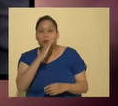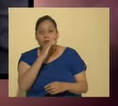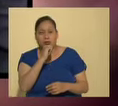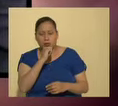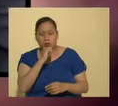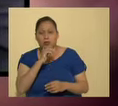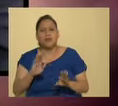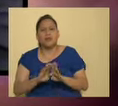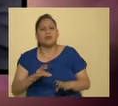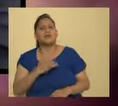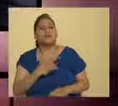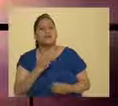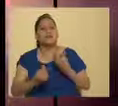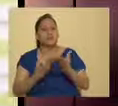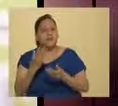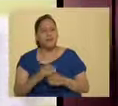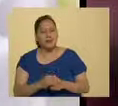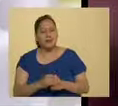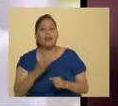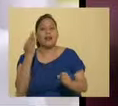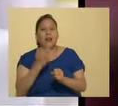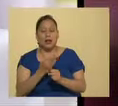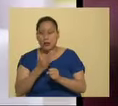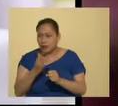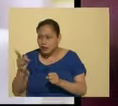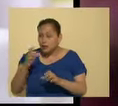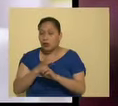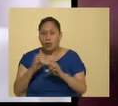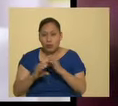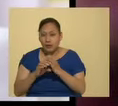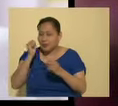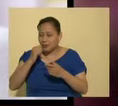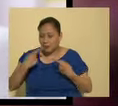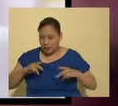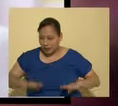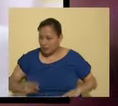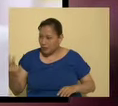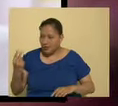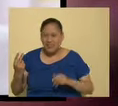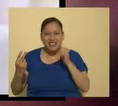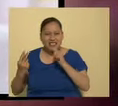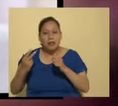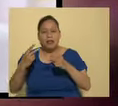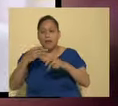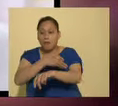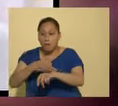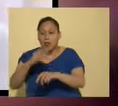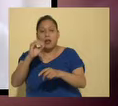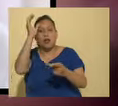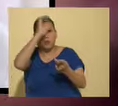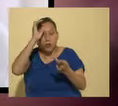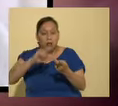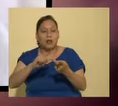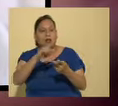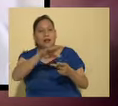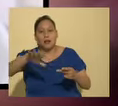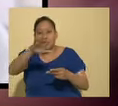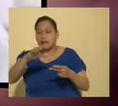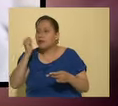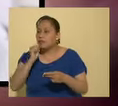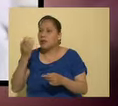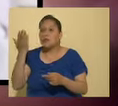padres. Una de las grandes cosas que se nos pide como pareja, familiarmente, socialmente y culturalmente, es